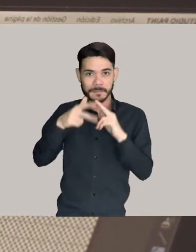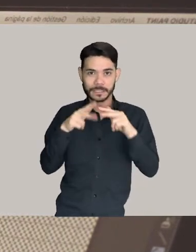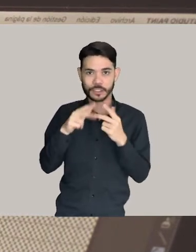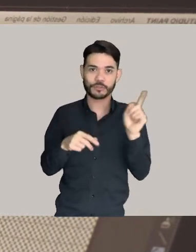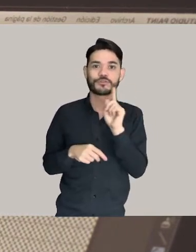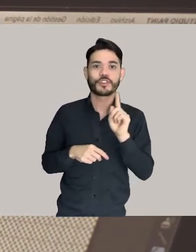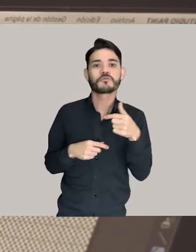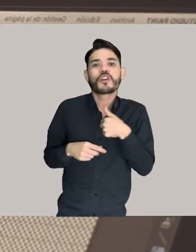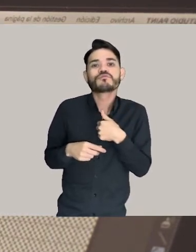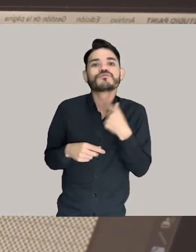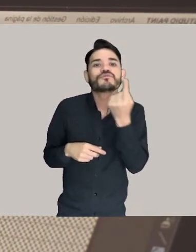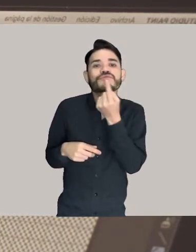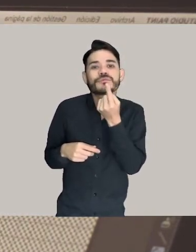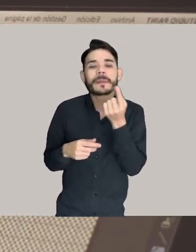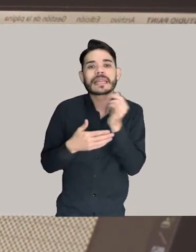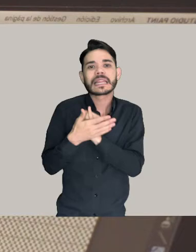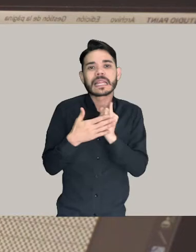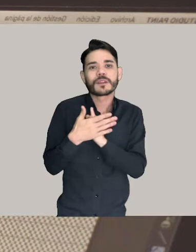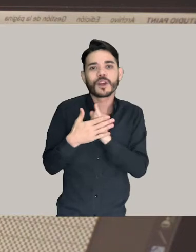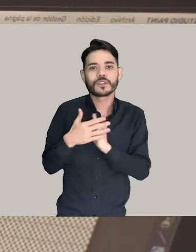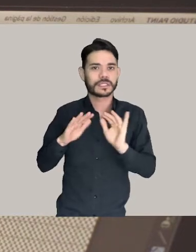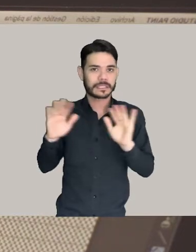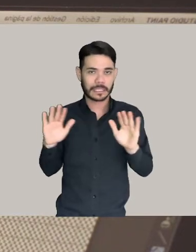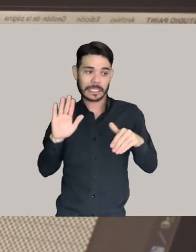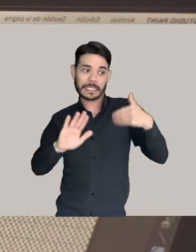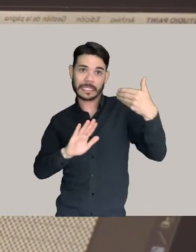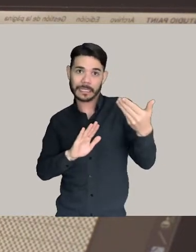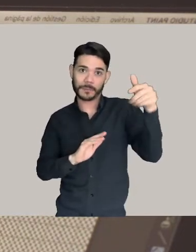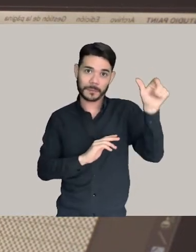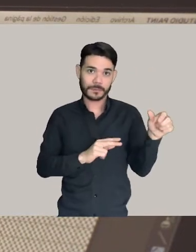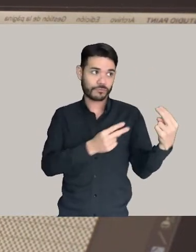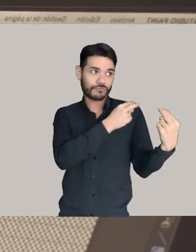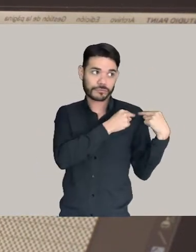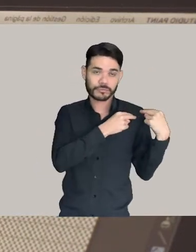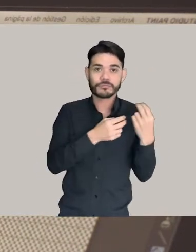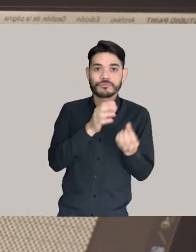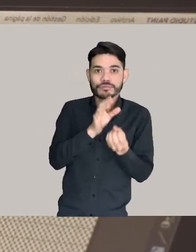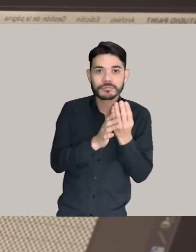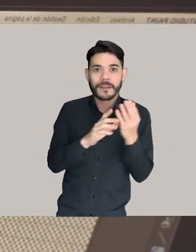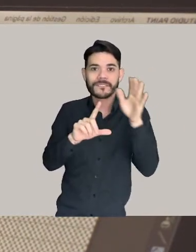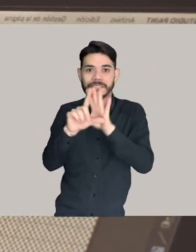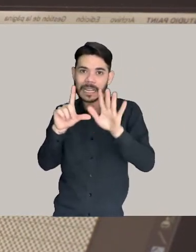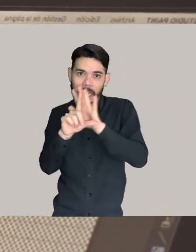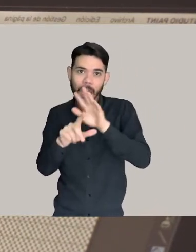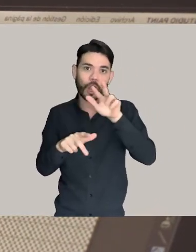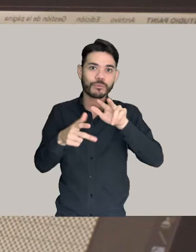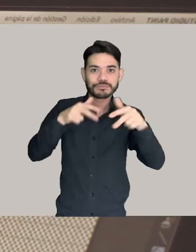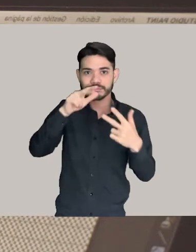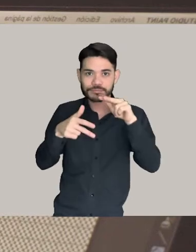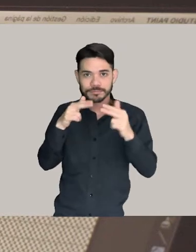la animación, yo simplemente hago los dibujos para que después la persona encargada de hacer la producción del video y las